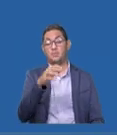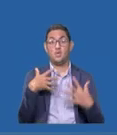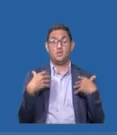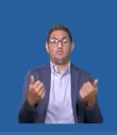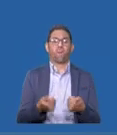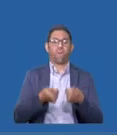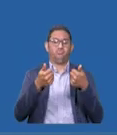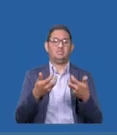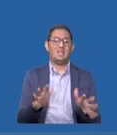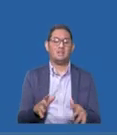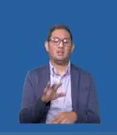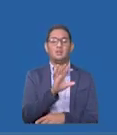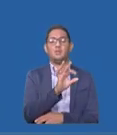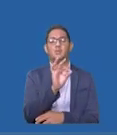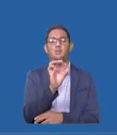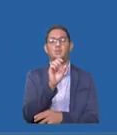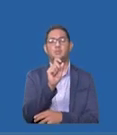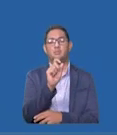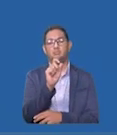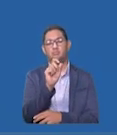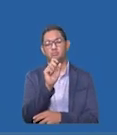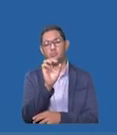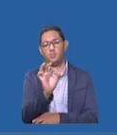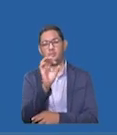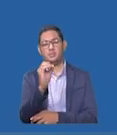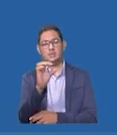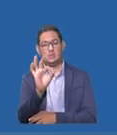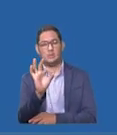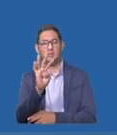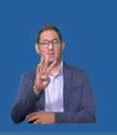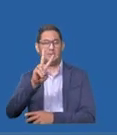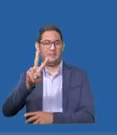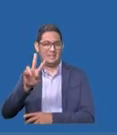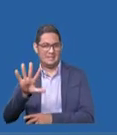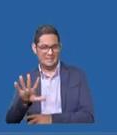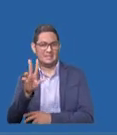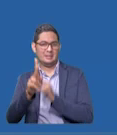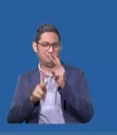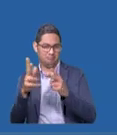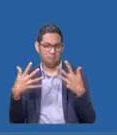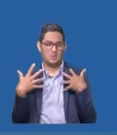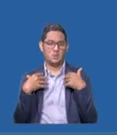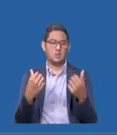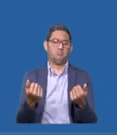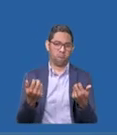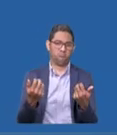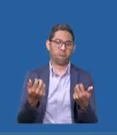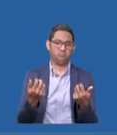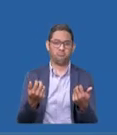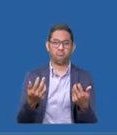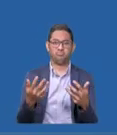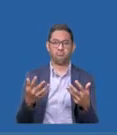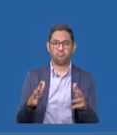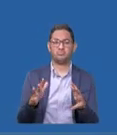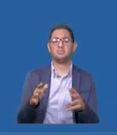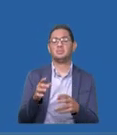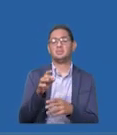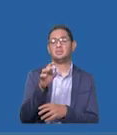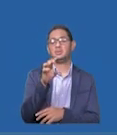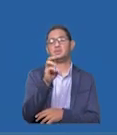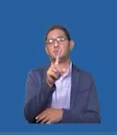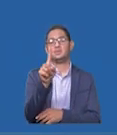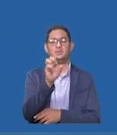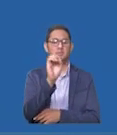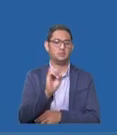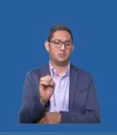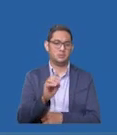a nivel mundial 99 millones 909 mil 425 o sea el 61